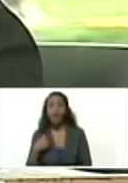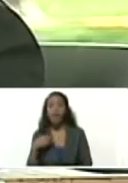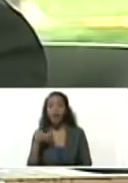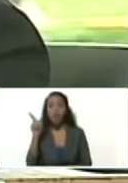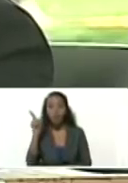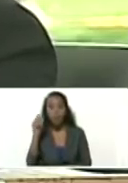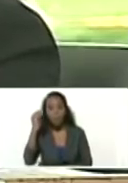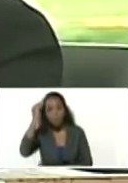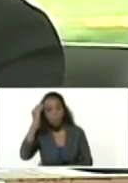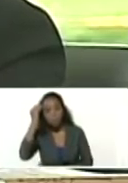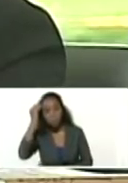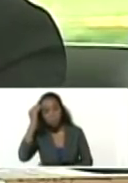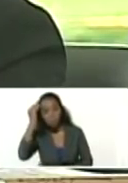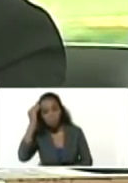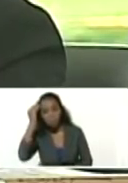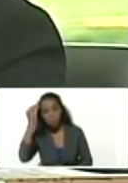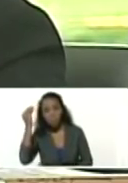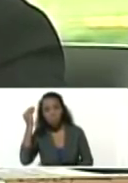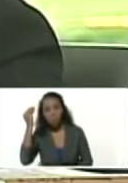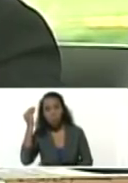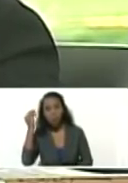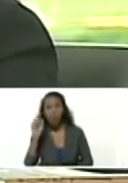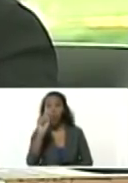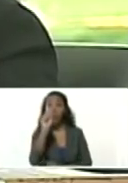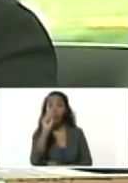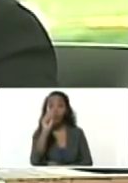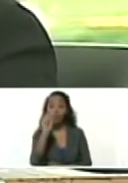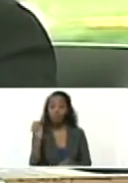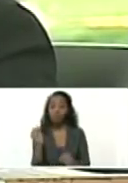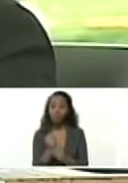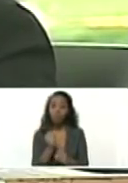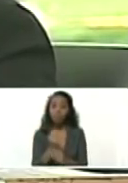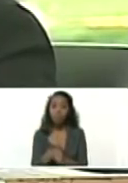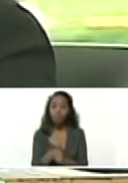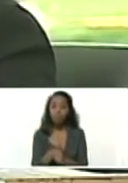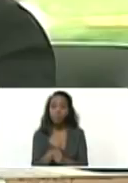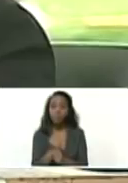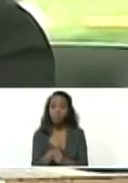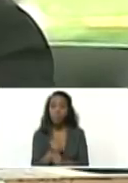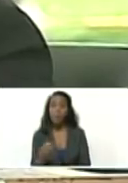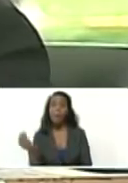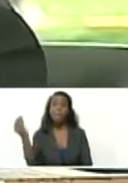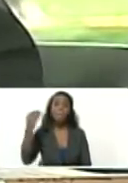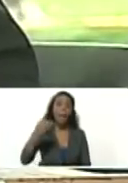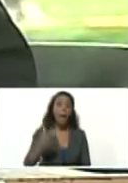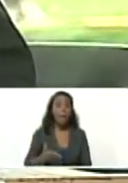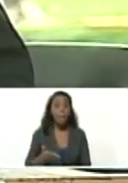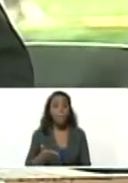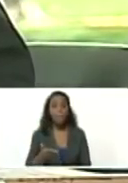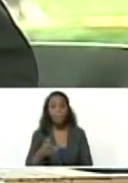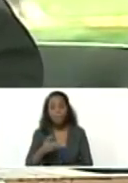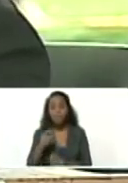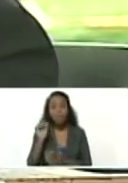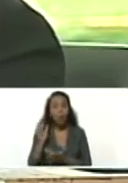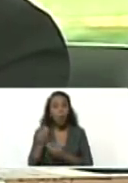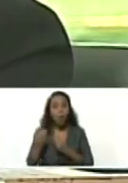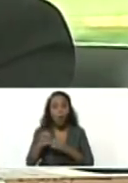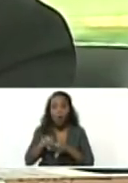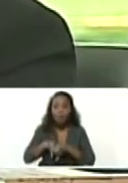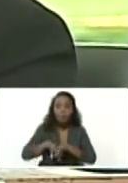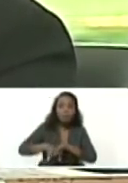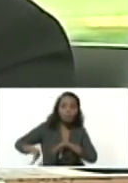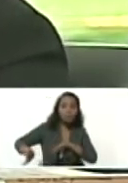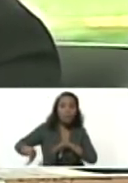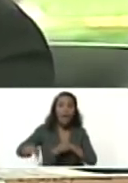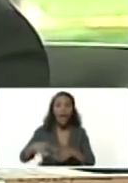consideración que uno de los oficios quizás más excluido y menos reconocido en el país ha sido el